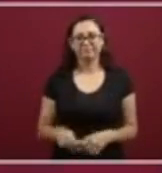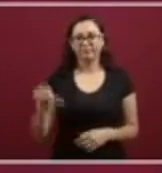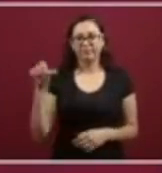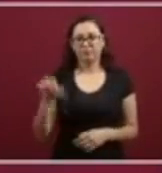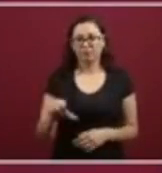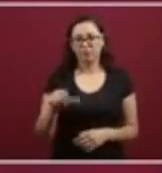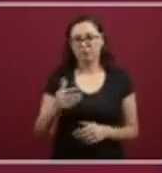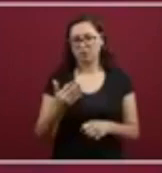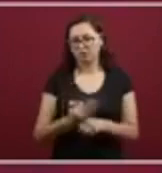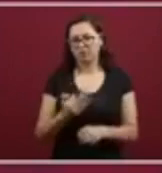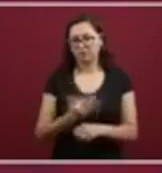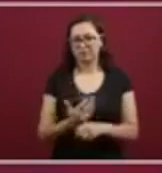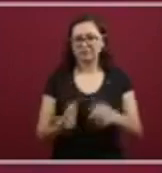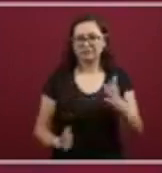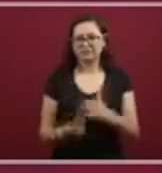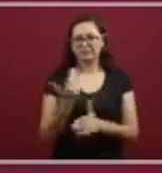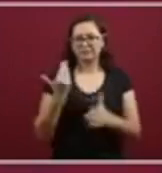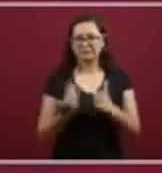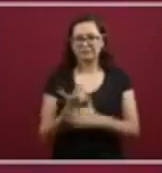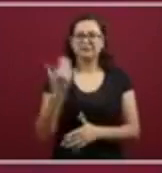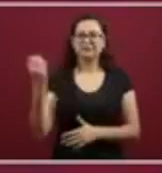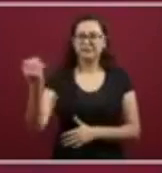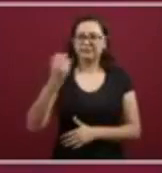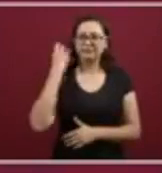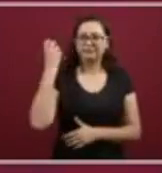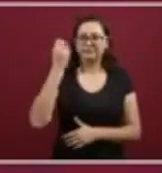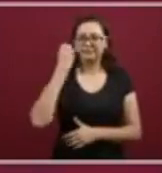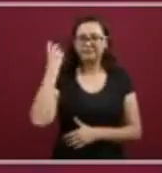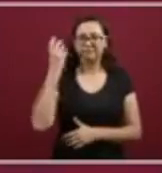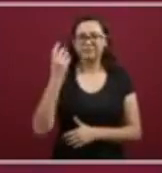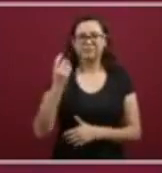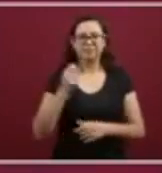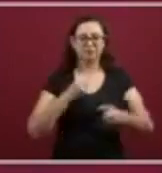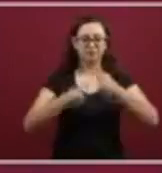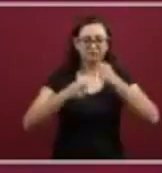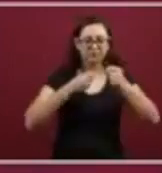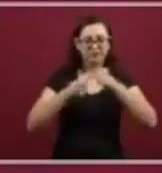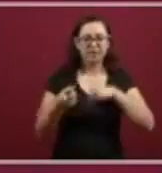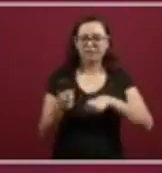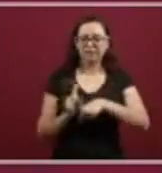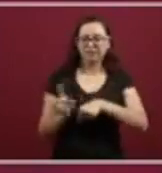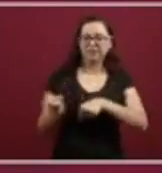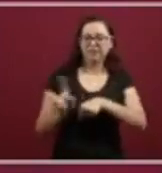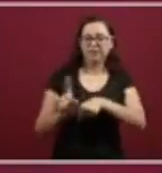conferencia, este encuentro que hacemos todos los días,